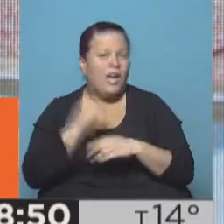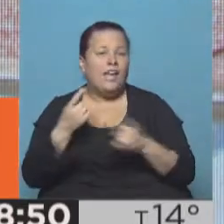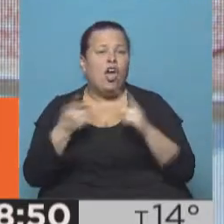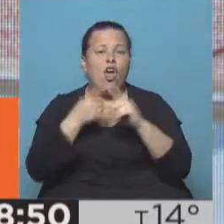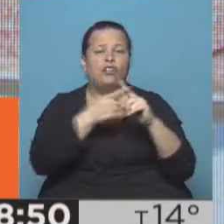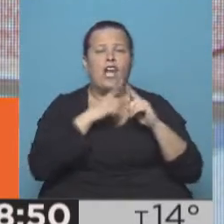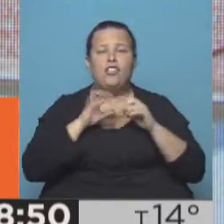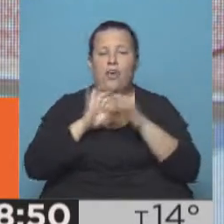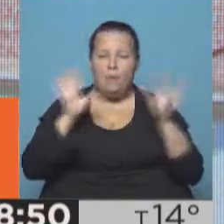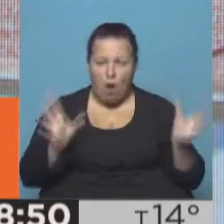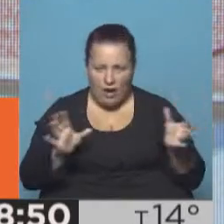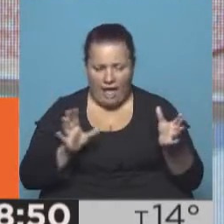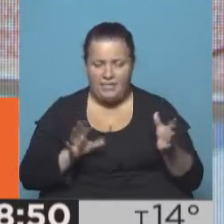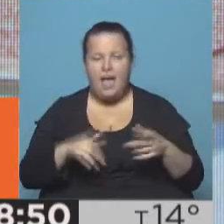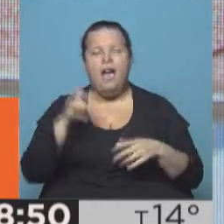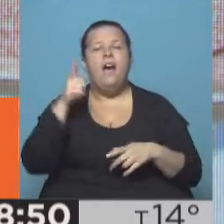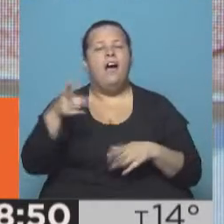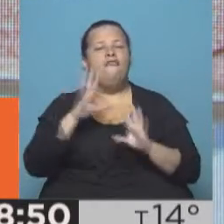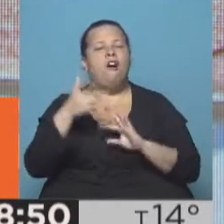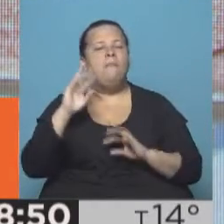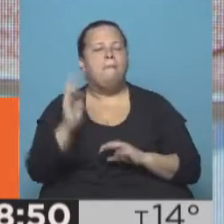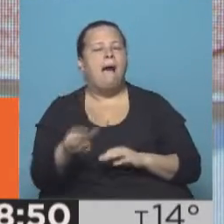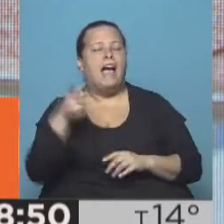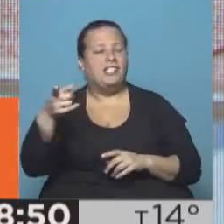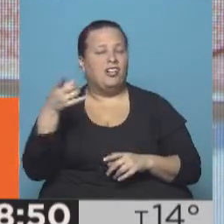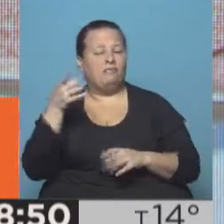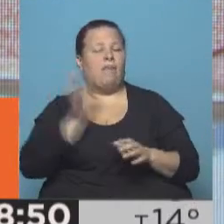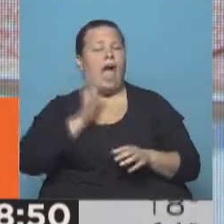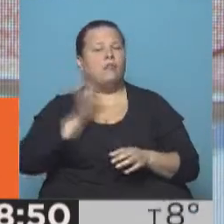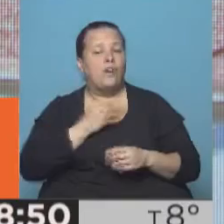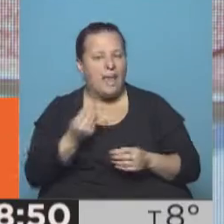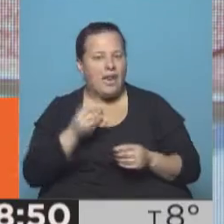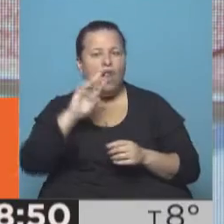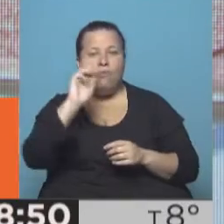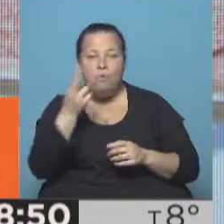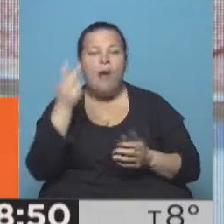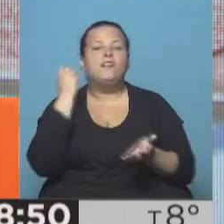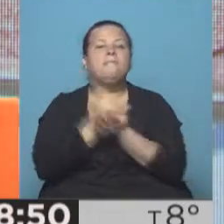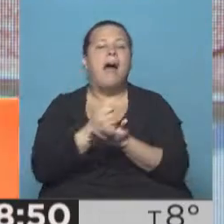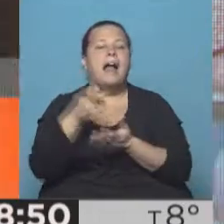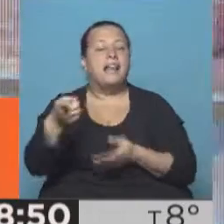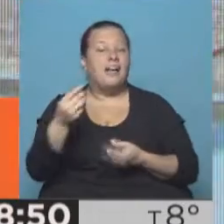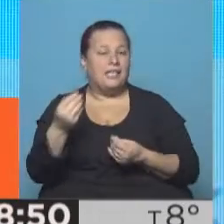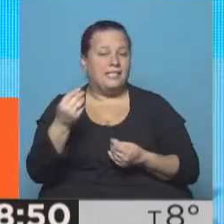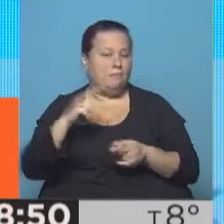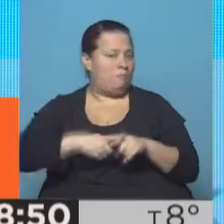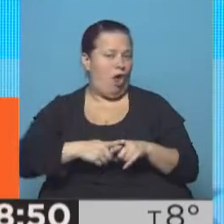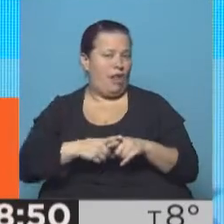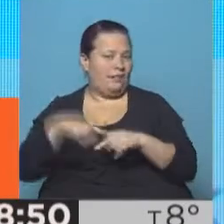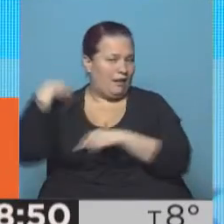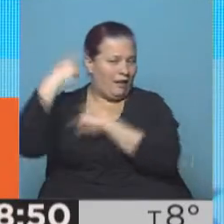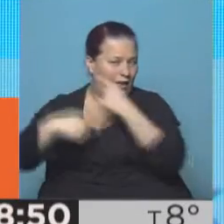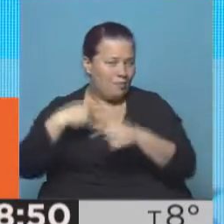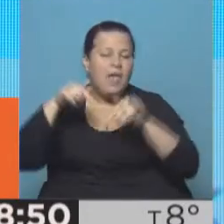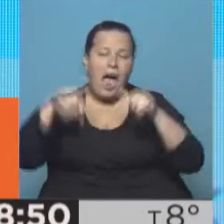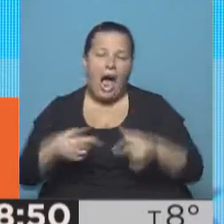convivencia democrática. Lo que fue asesinado por el terror, el cadáver que nos deja la dictadura, es la política. Ahora,